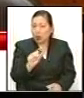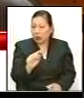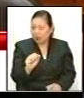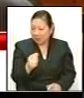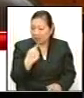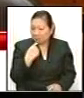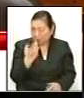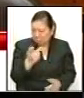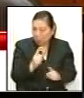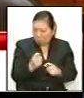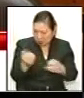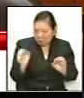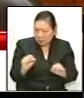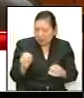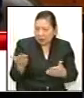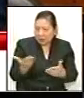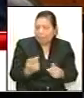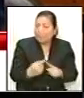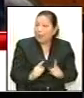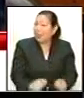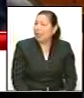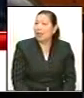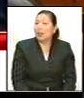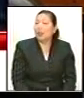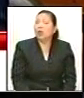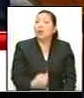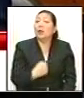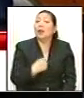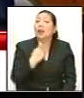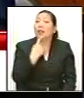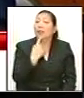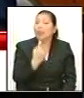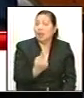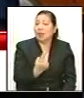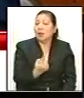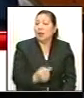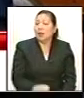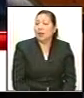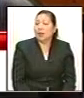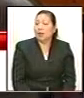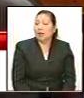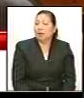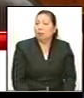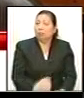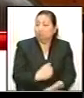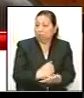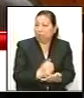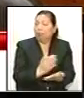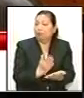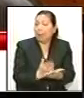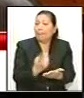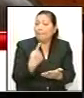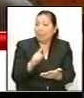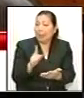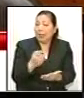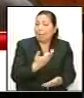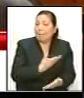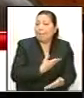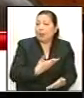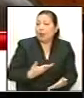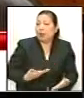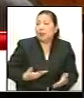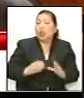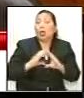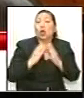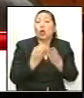ha planteado una cuestión previa, pero en todo caso lo que yo le planteo, más bien, es un cuarto intermedio para que la presidencia del